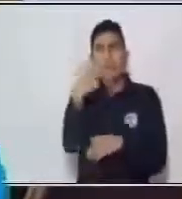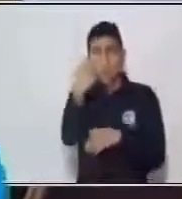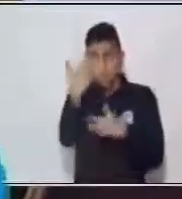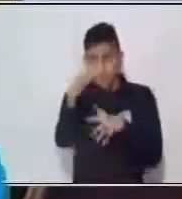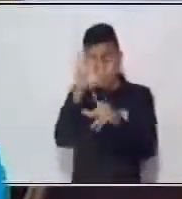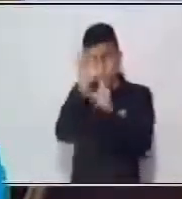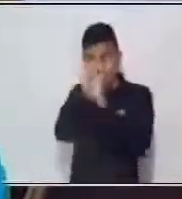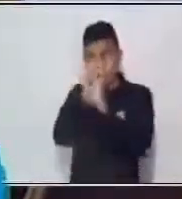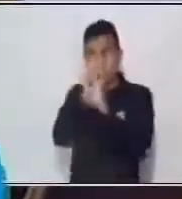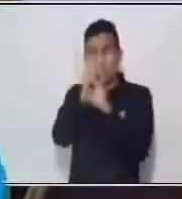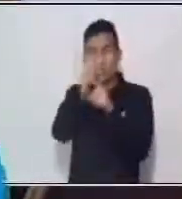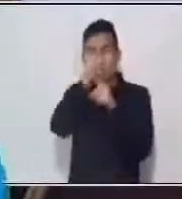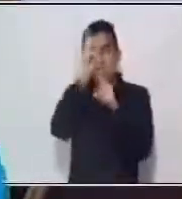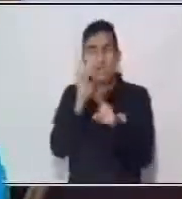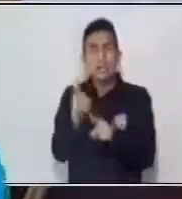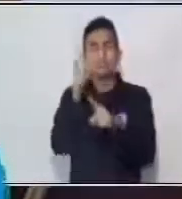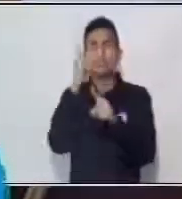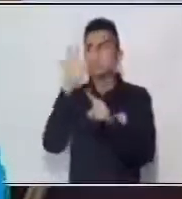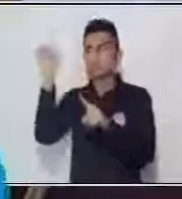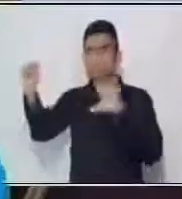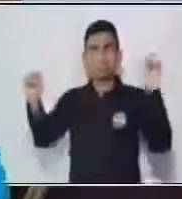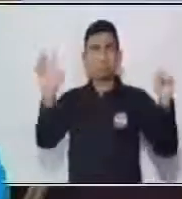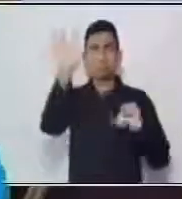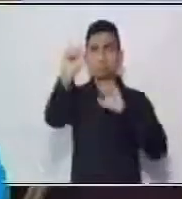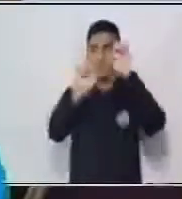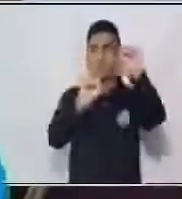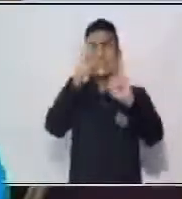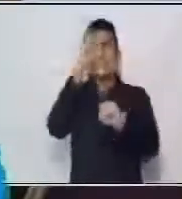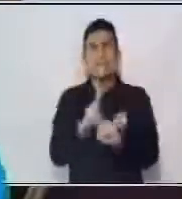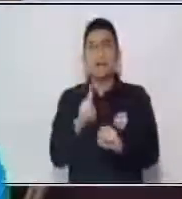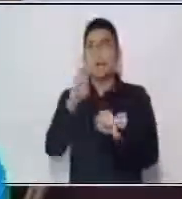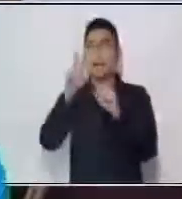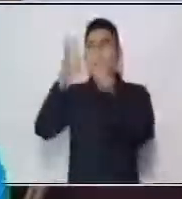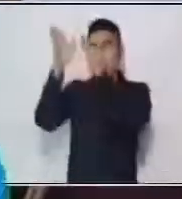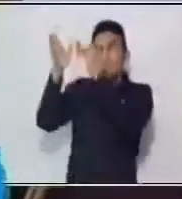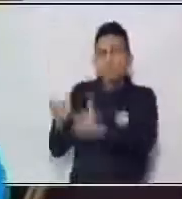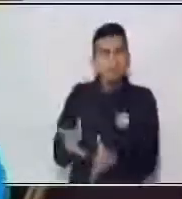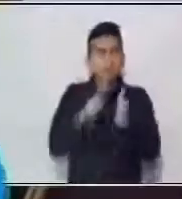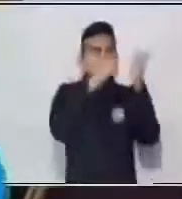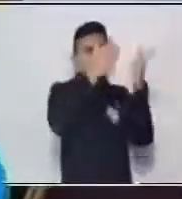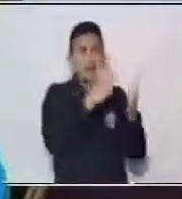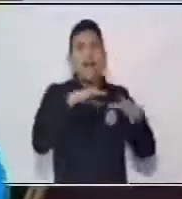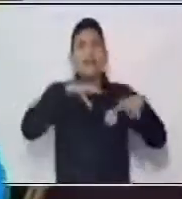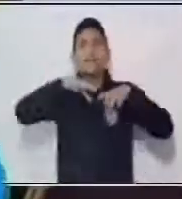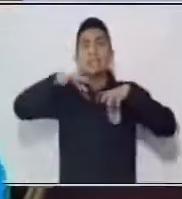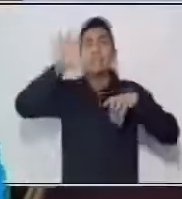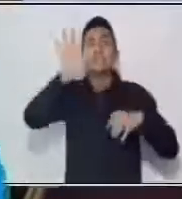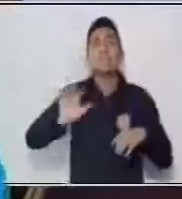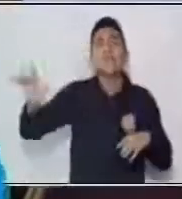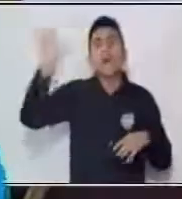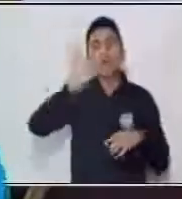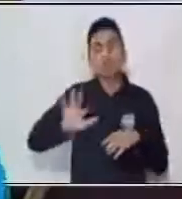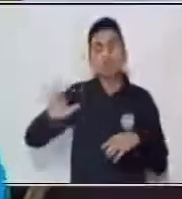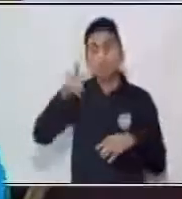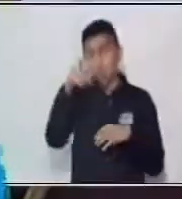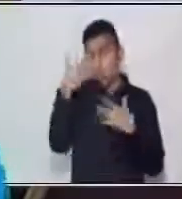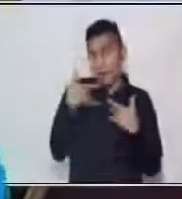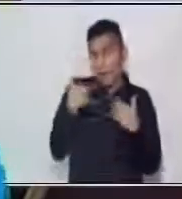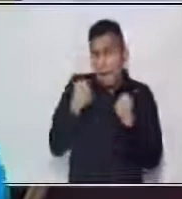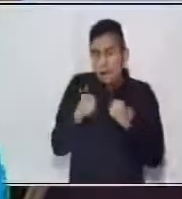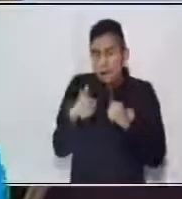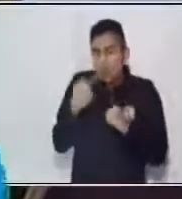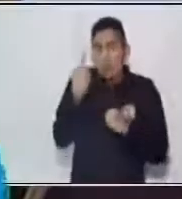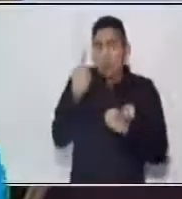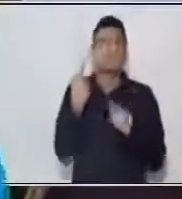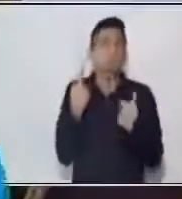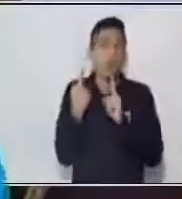tu alrededor hay diferentes movimientos, diferentes acciones que no solo generas tú, sino que también